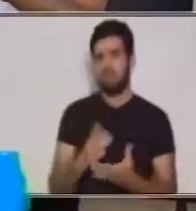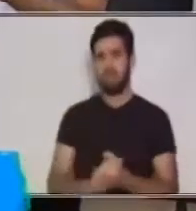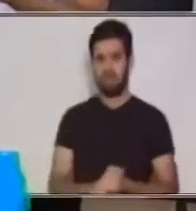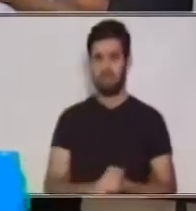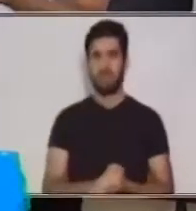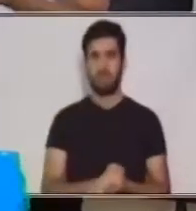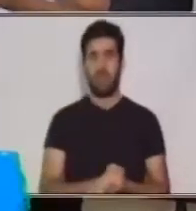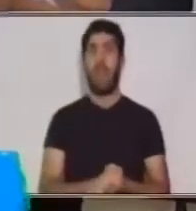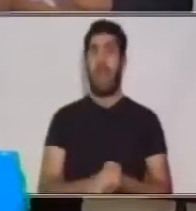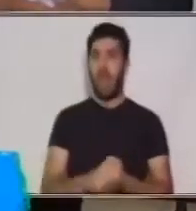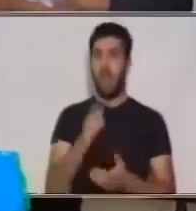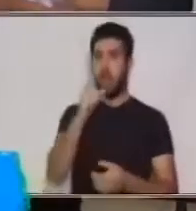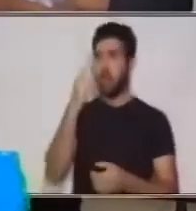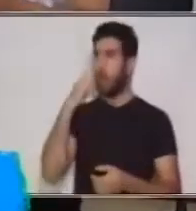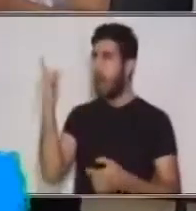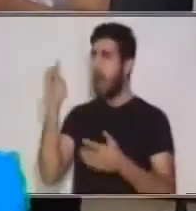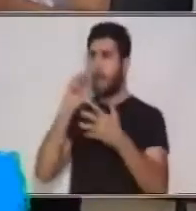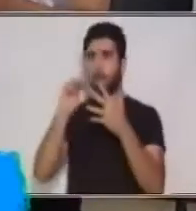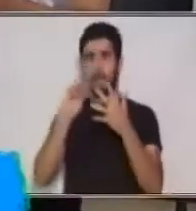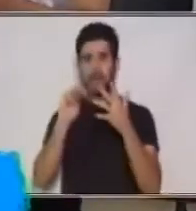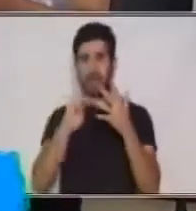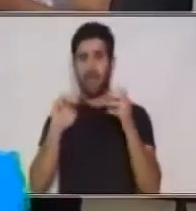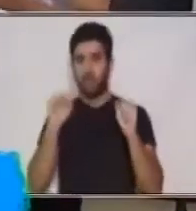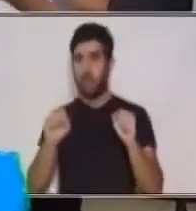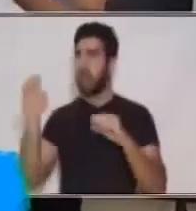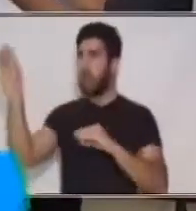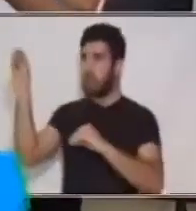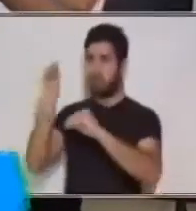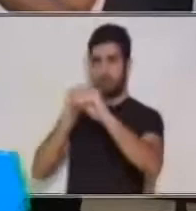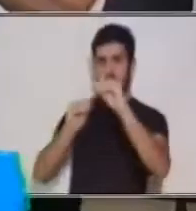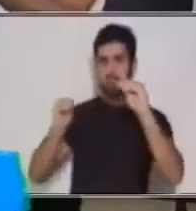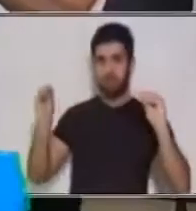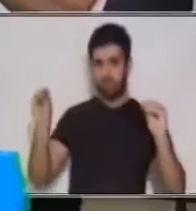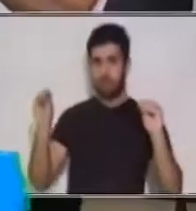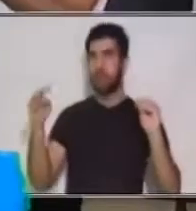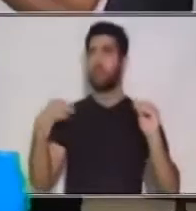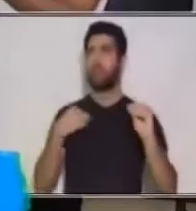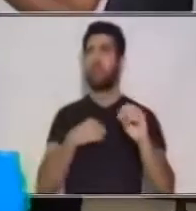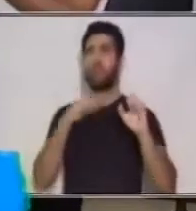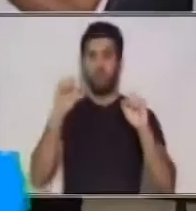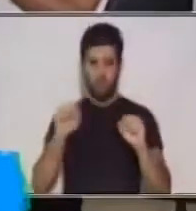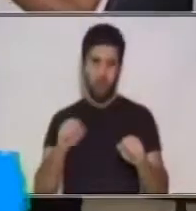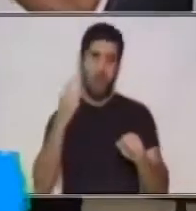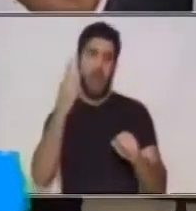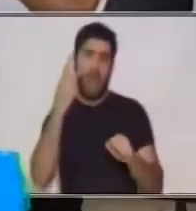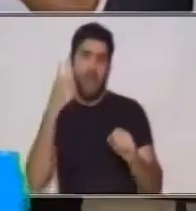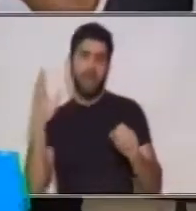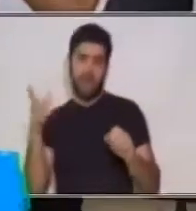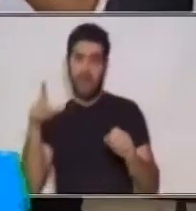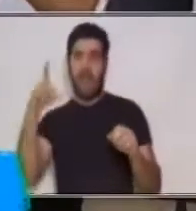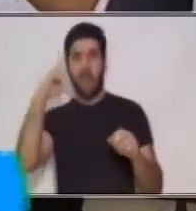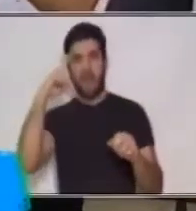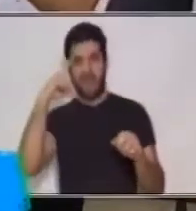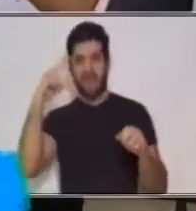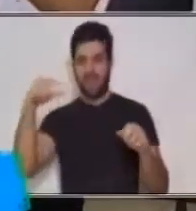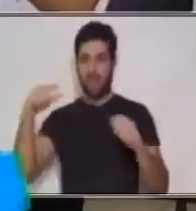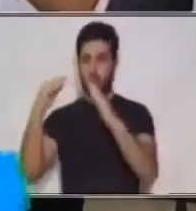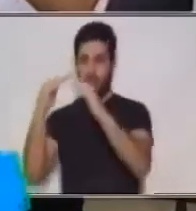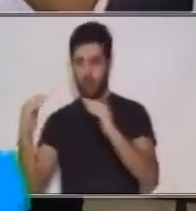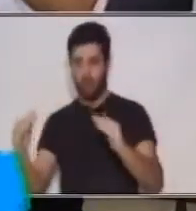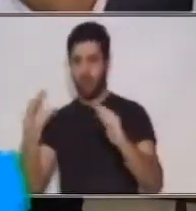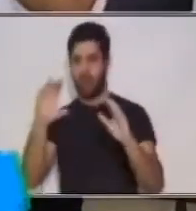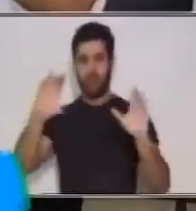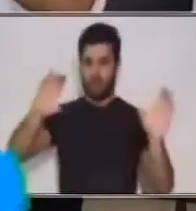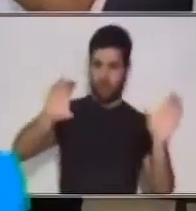podemos utilizar y jugar con él, se me ocurre de que podemos girar, por ejemplo, la figura amarilla a manera de que tenga